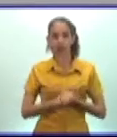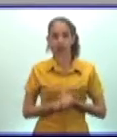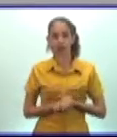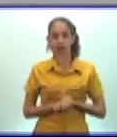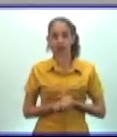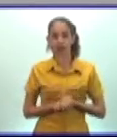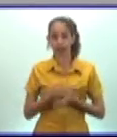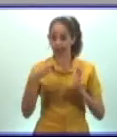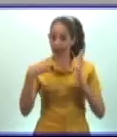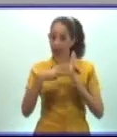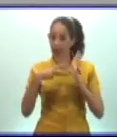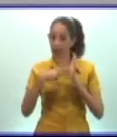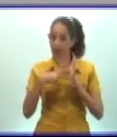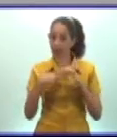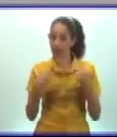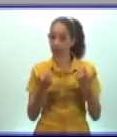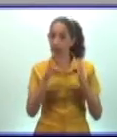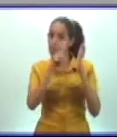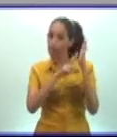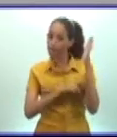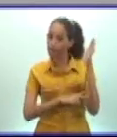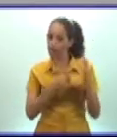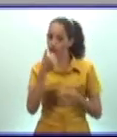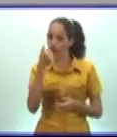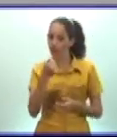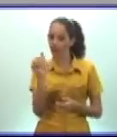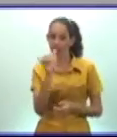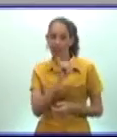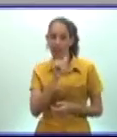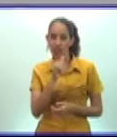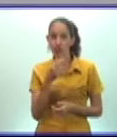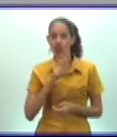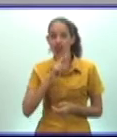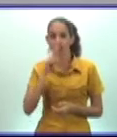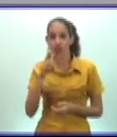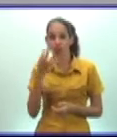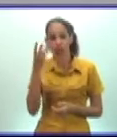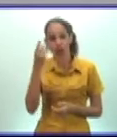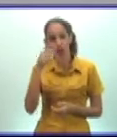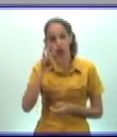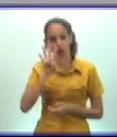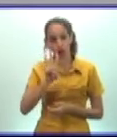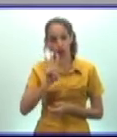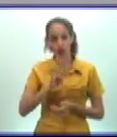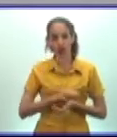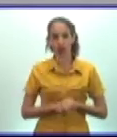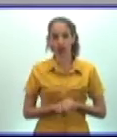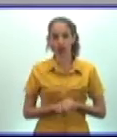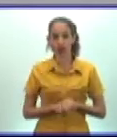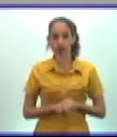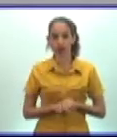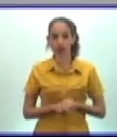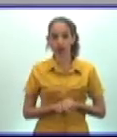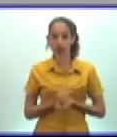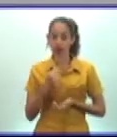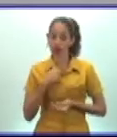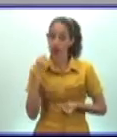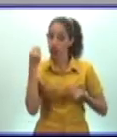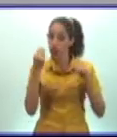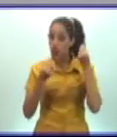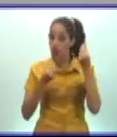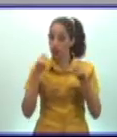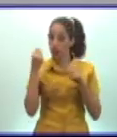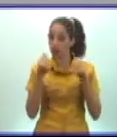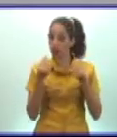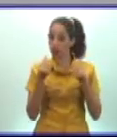y nos queda que el valor de A es 4. Espero que ustedes le hayan dado el